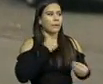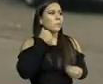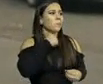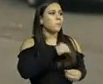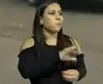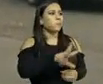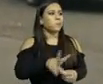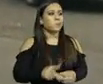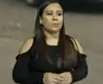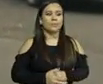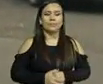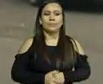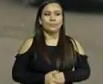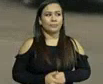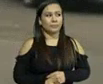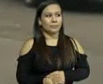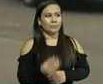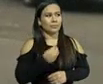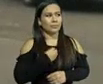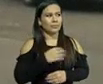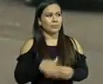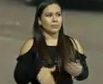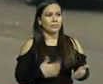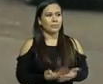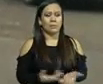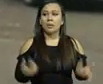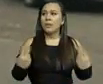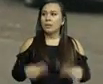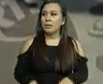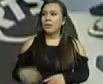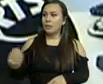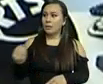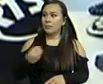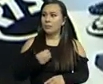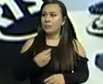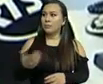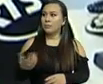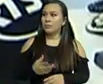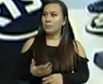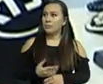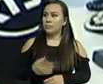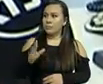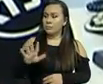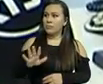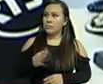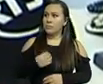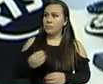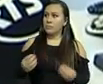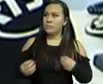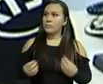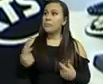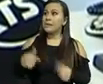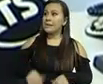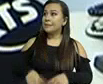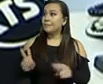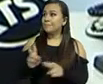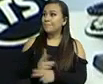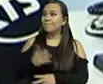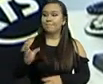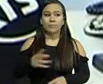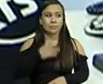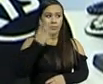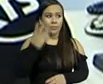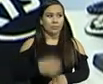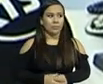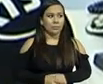compañeros que va a saltar se llevaron como 90 dólares estamos implementando ahí que el patrullero es expresión ajena en la